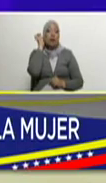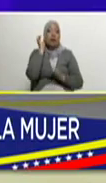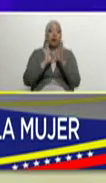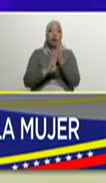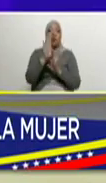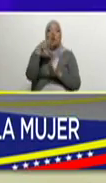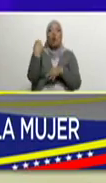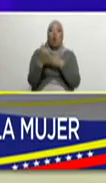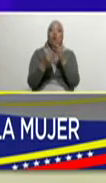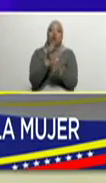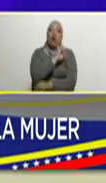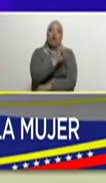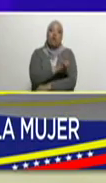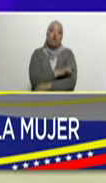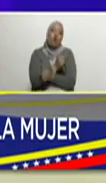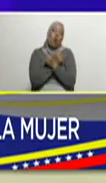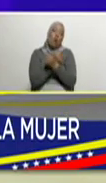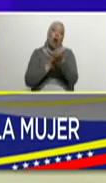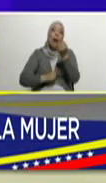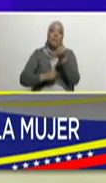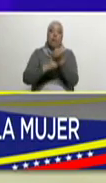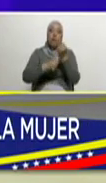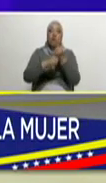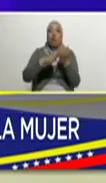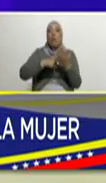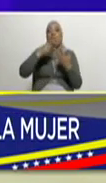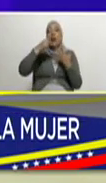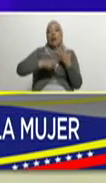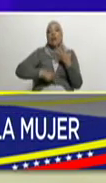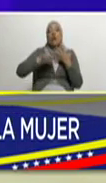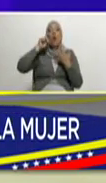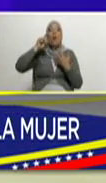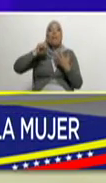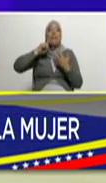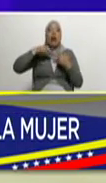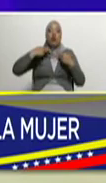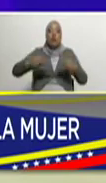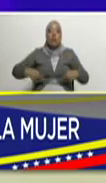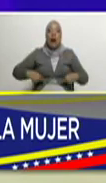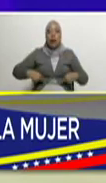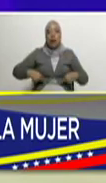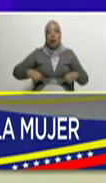relanzar con mucha fuerza y mucho apoyo el plan parto humanizado,